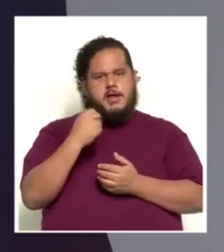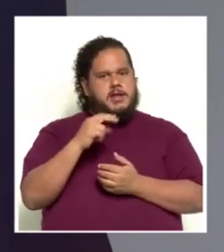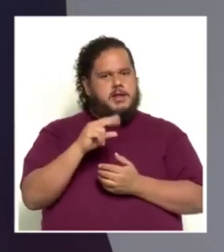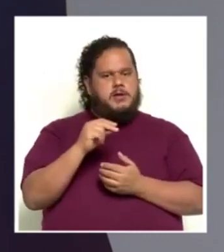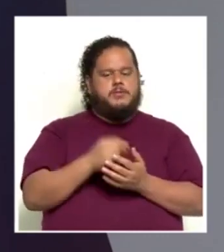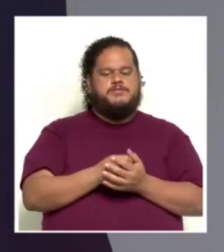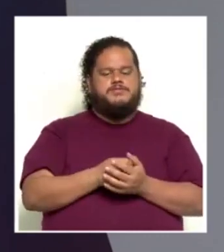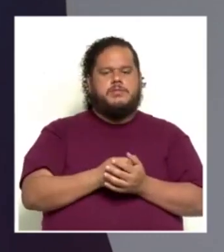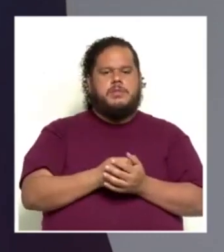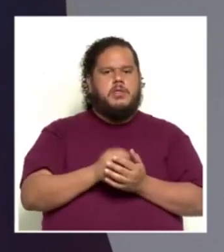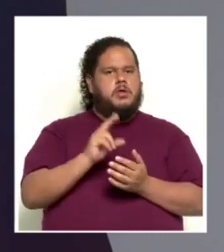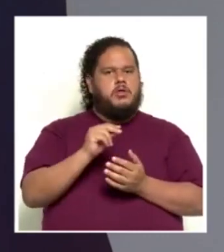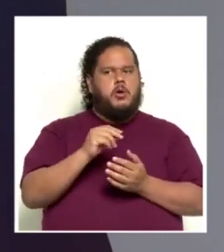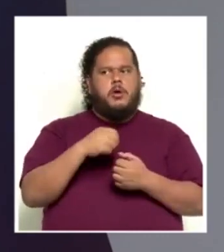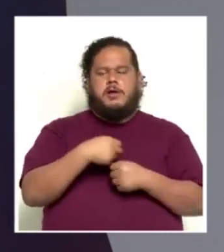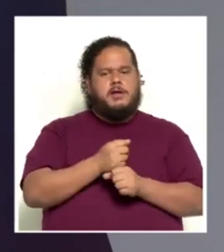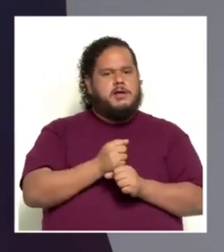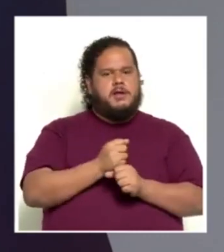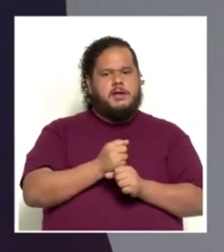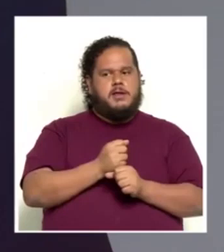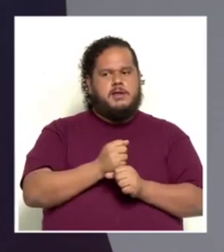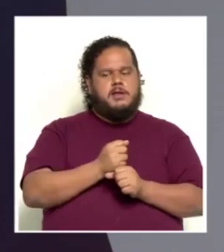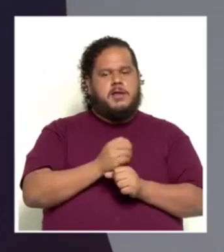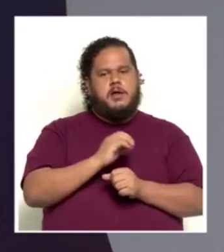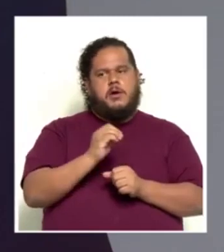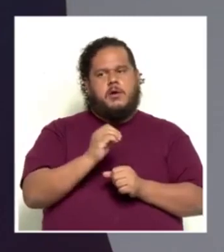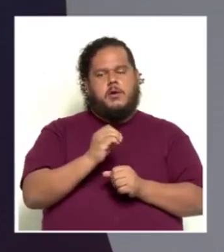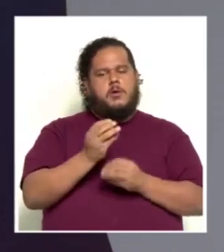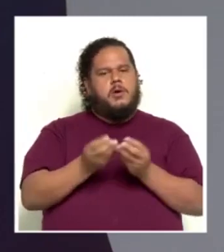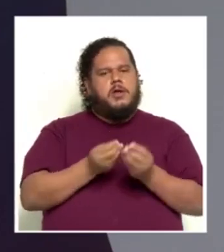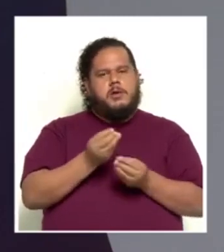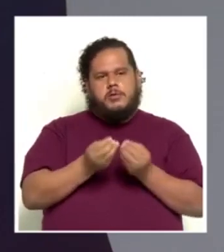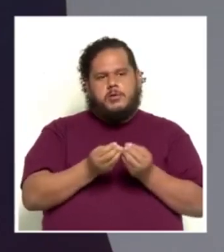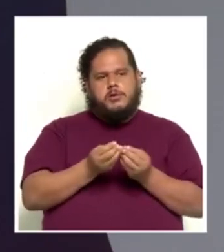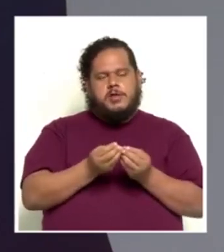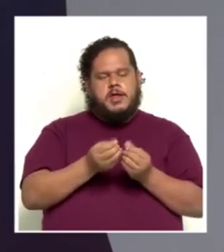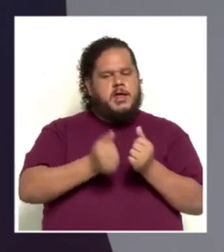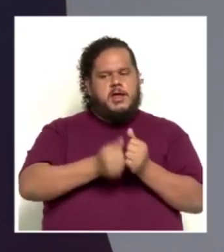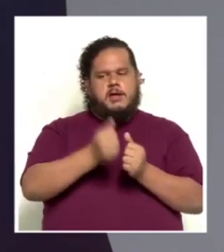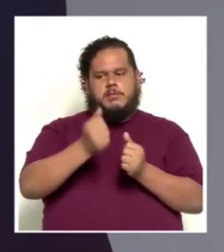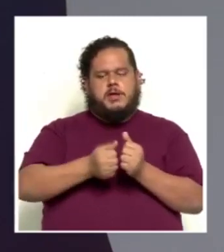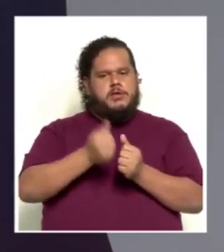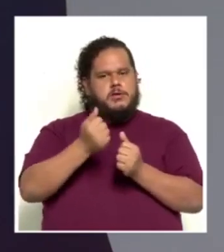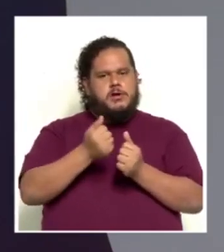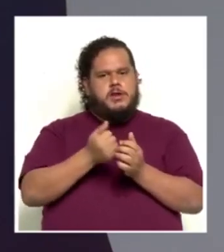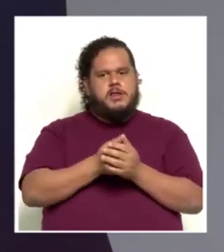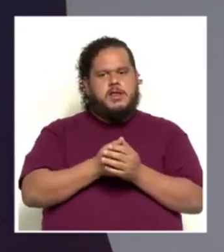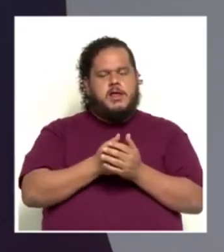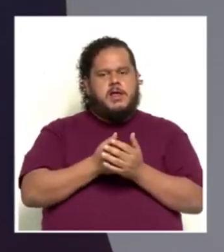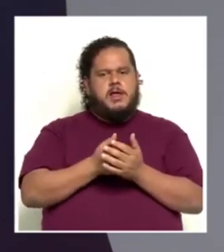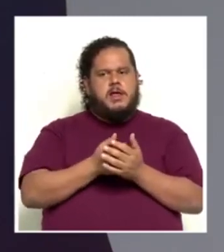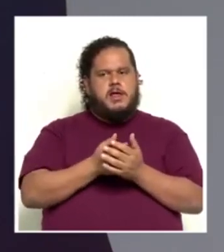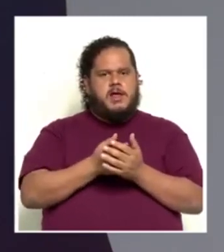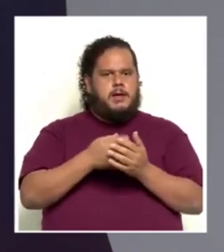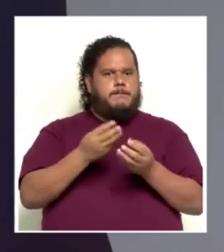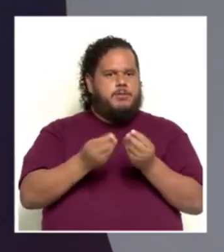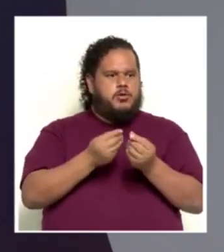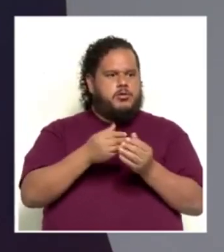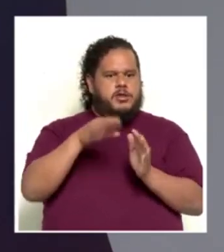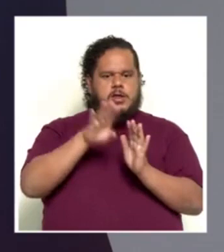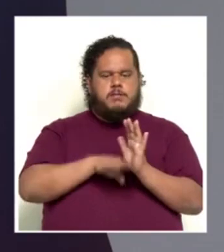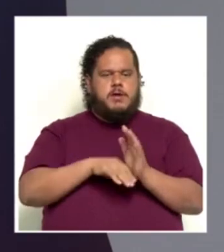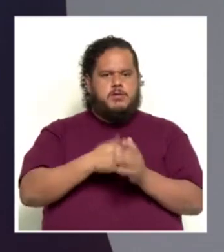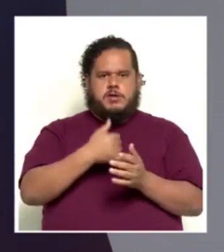que comete o el que provoca mayores aciertos, sino el que comete menos errores. En